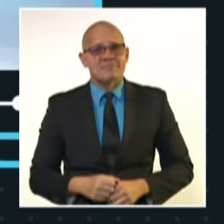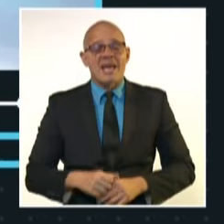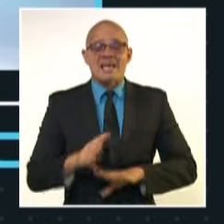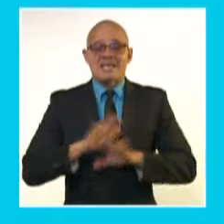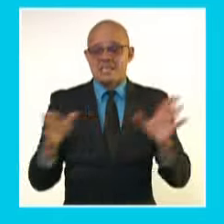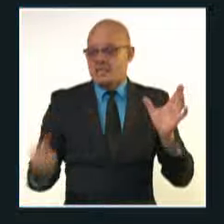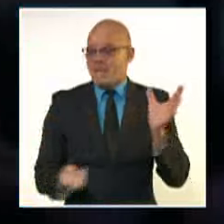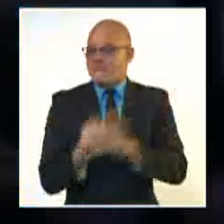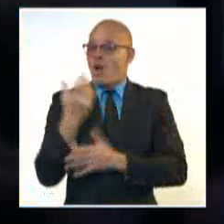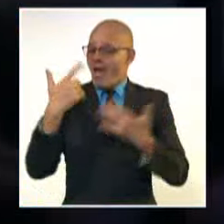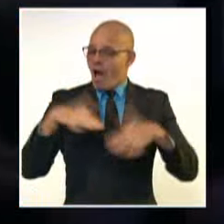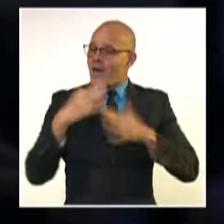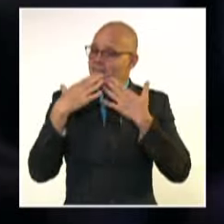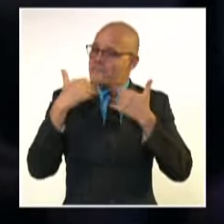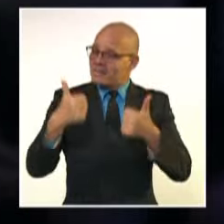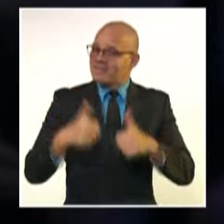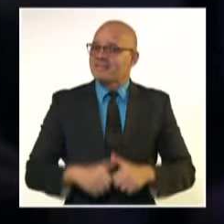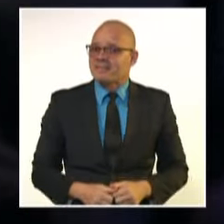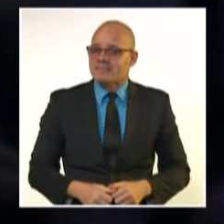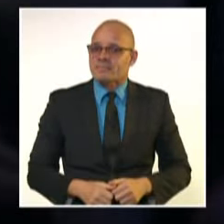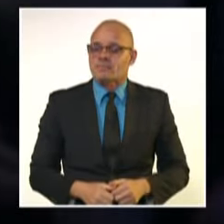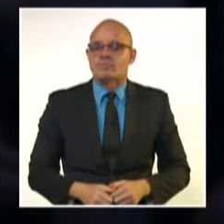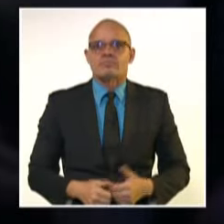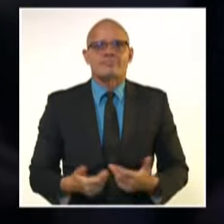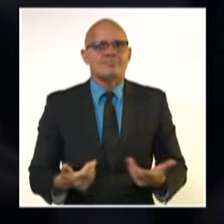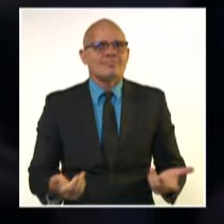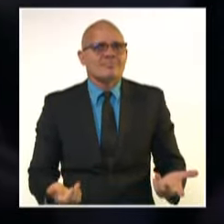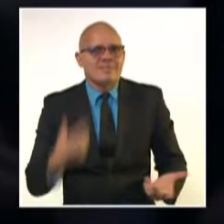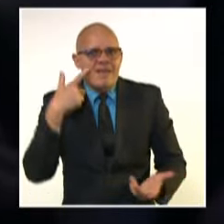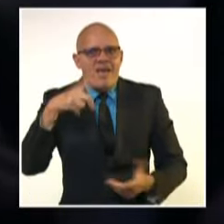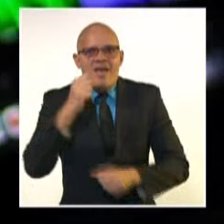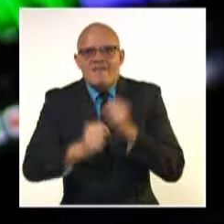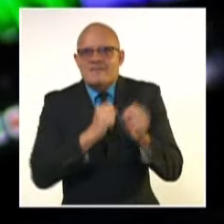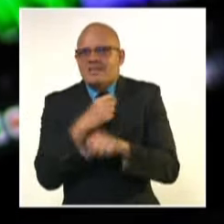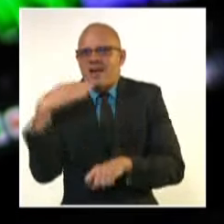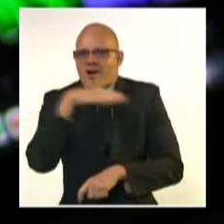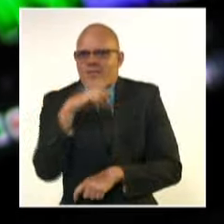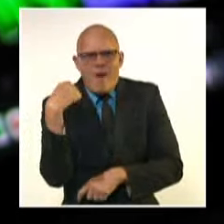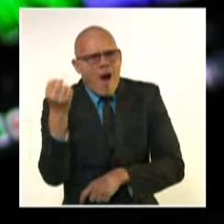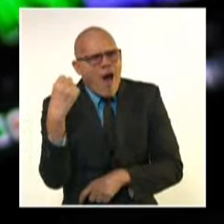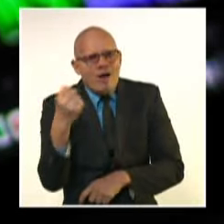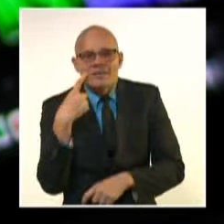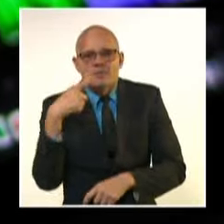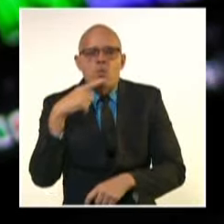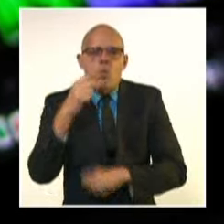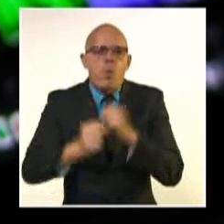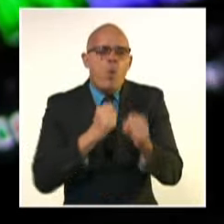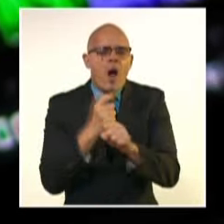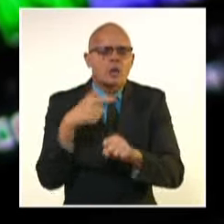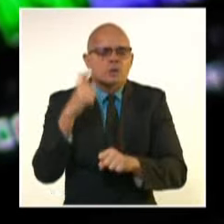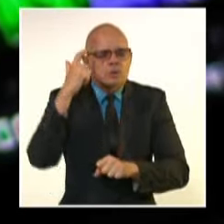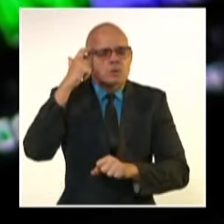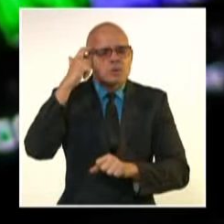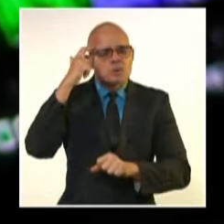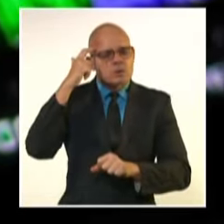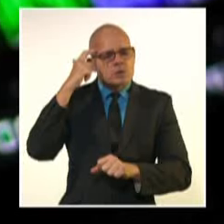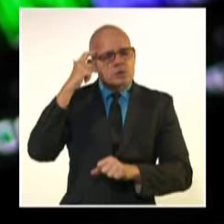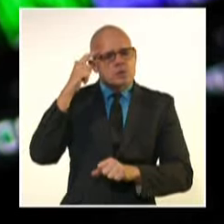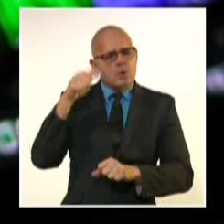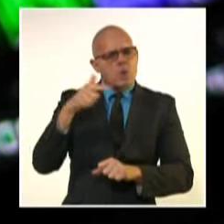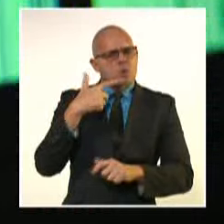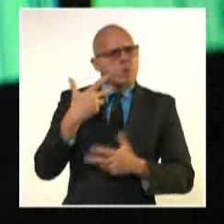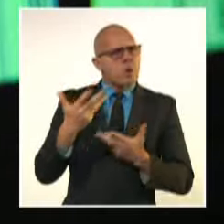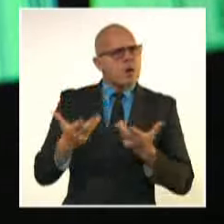alta definición. Junto a las posibilidades que ofrece la tecnología, también surgen interrogantes sobre los desafíos que plantea los